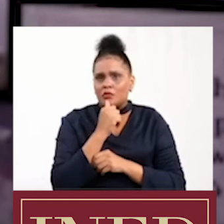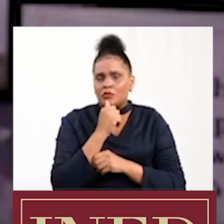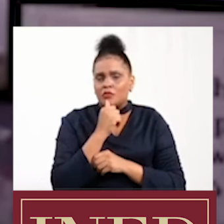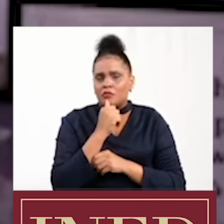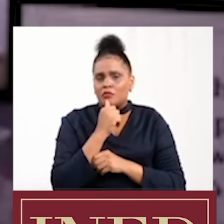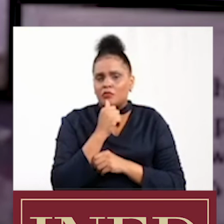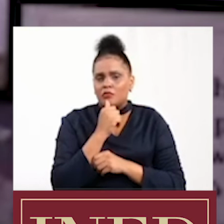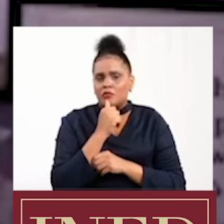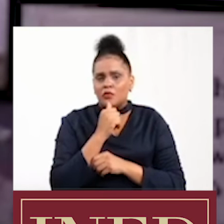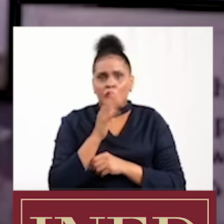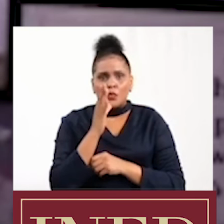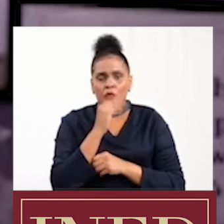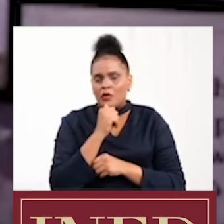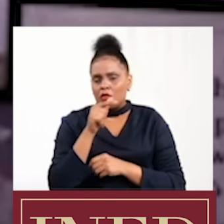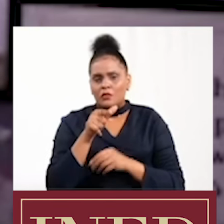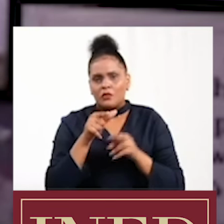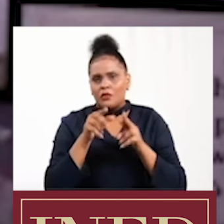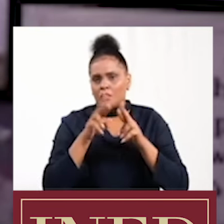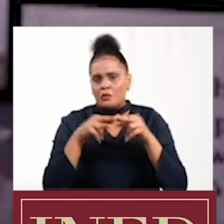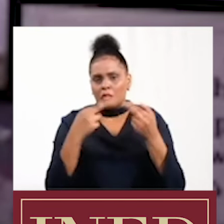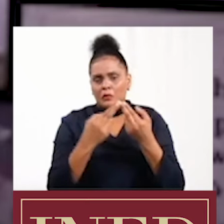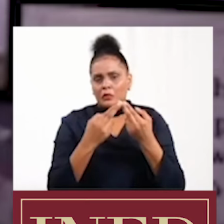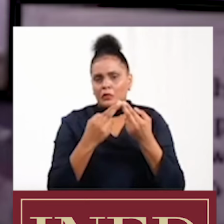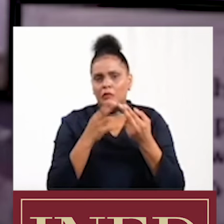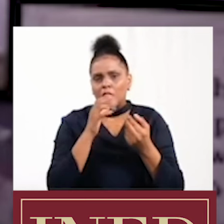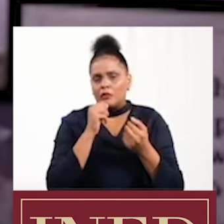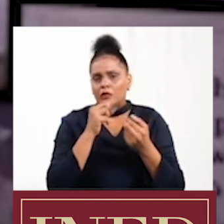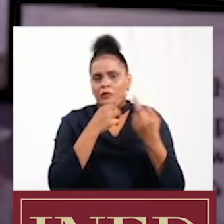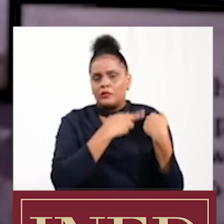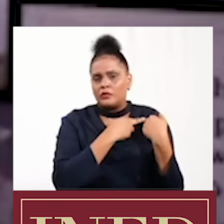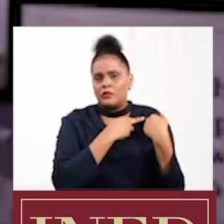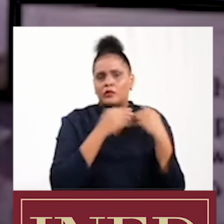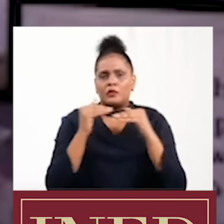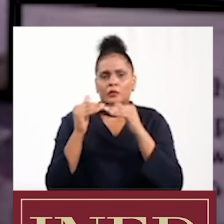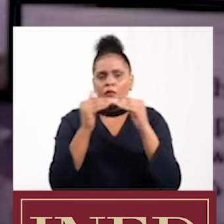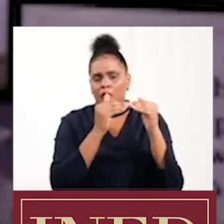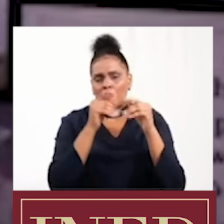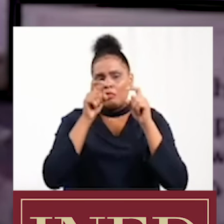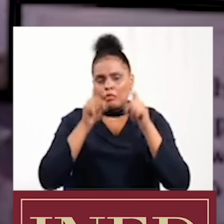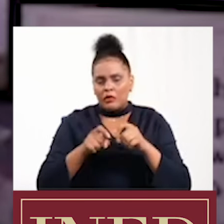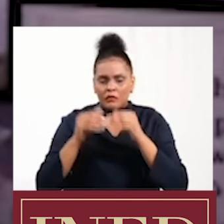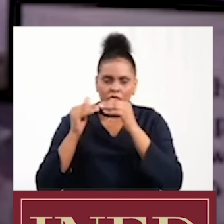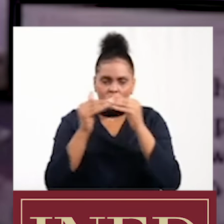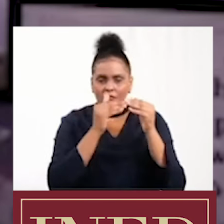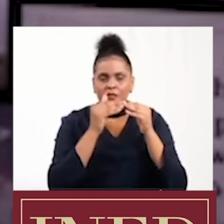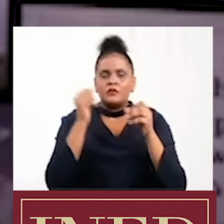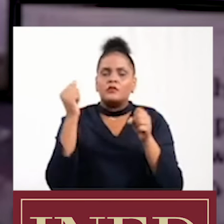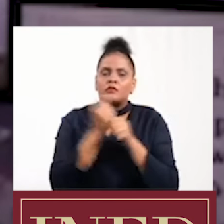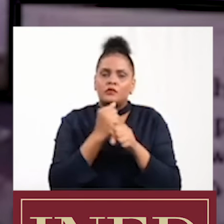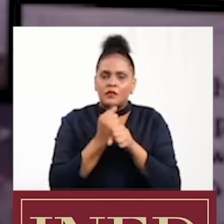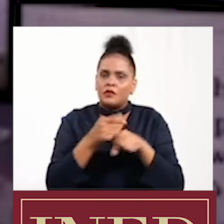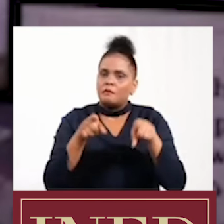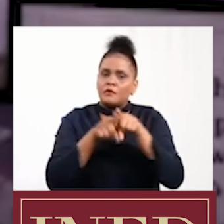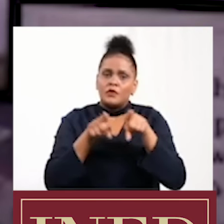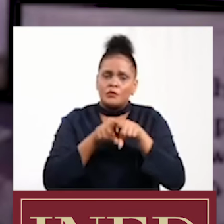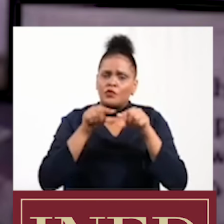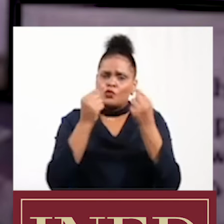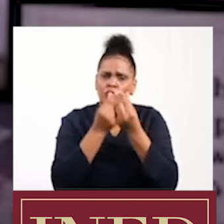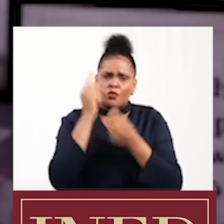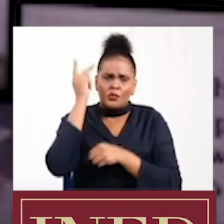no además no hay una voluntad igualitaria y creo que en paralelo tenemos que trabajar también con los otros